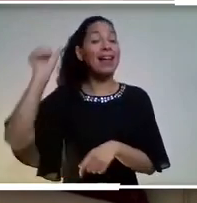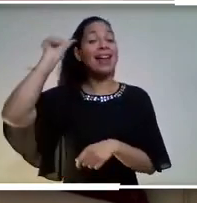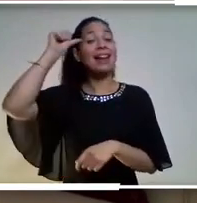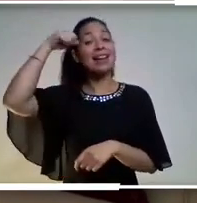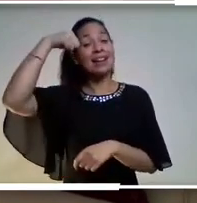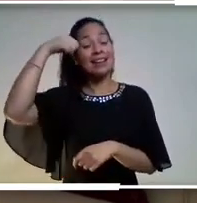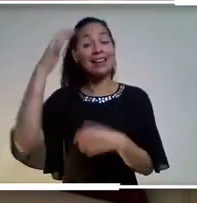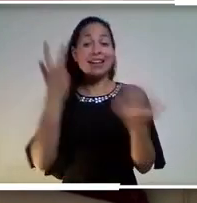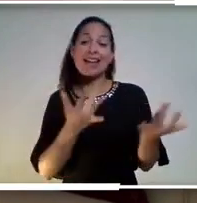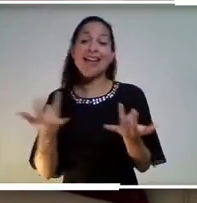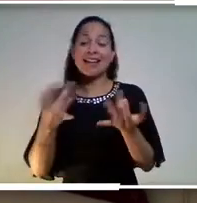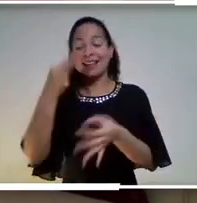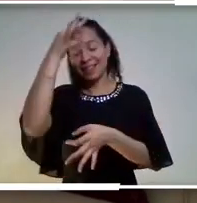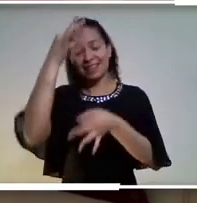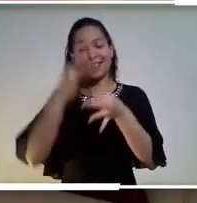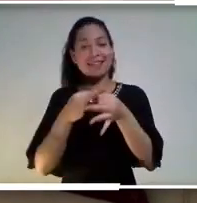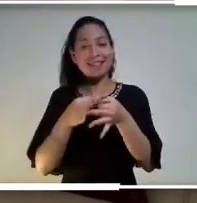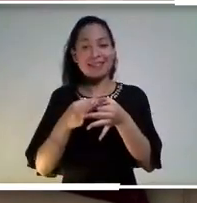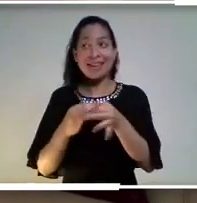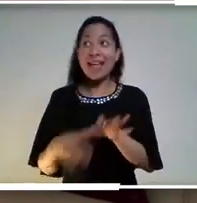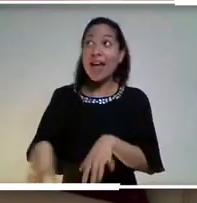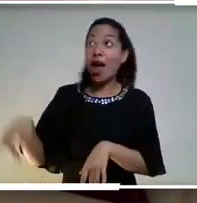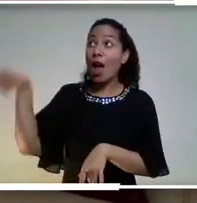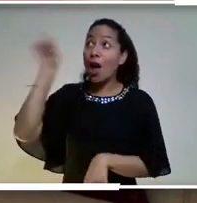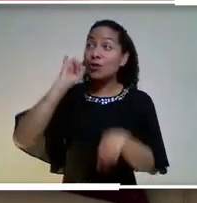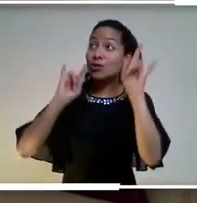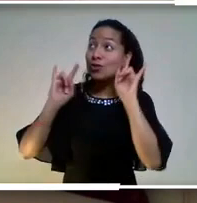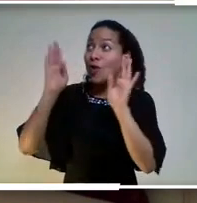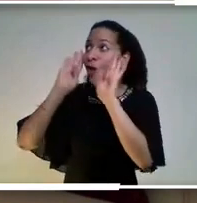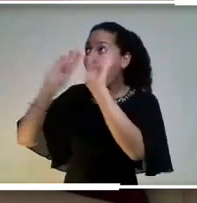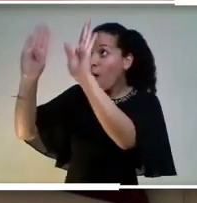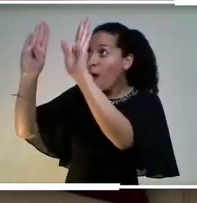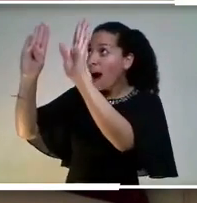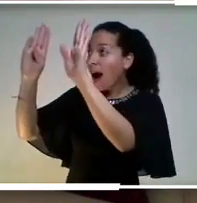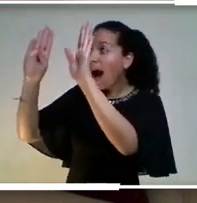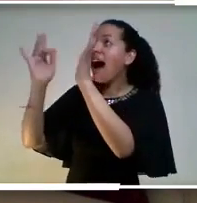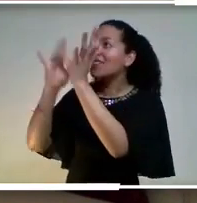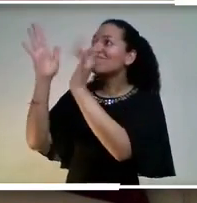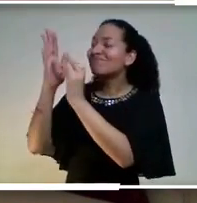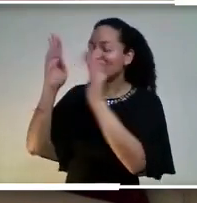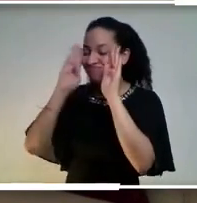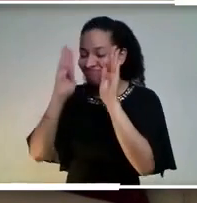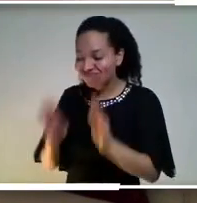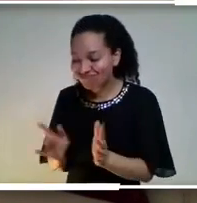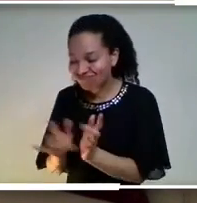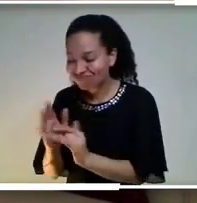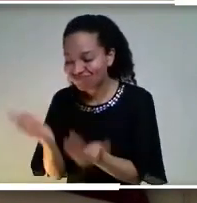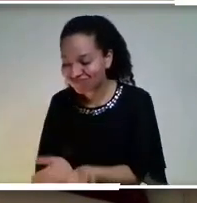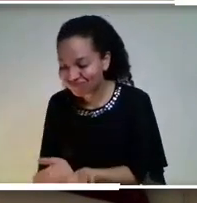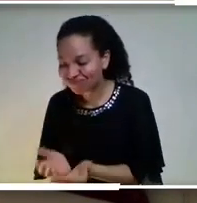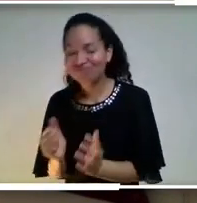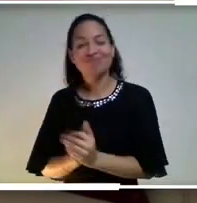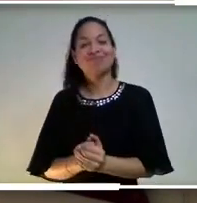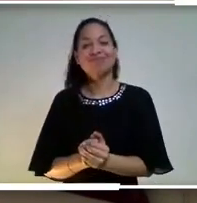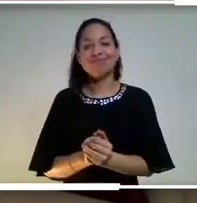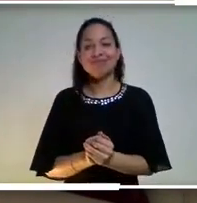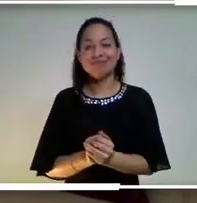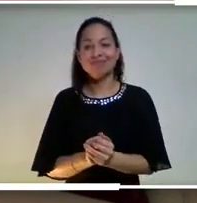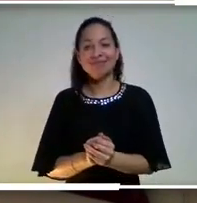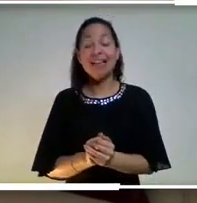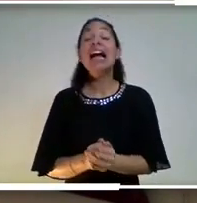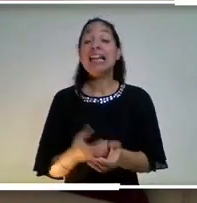es por el oír y el oír por la palabra de dios mantente en sintonía y algo bien importante de parte de nuestros hermanos